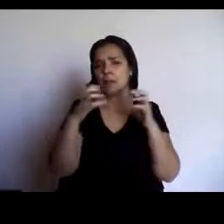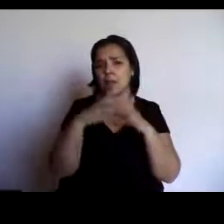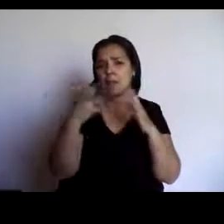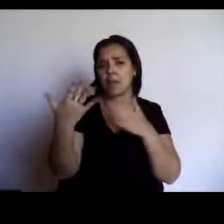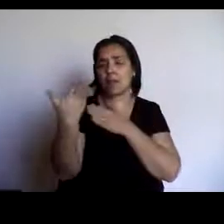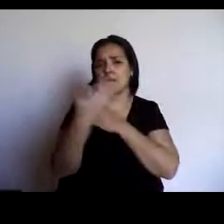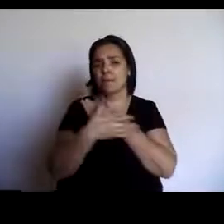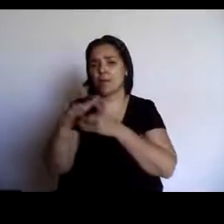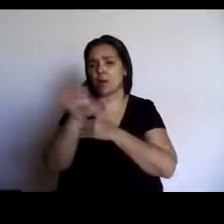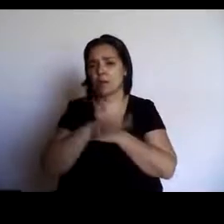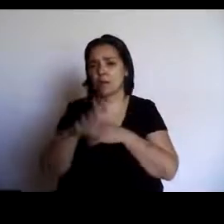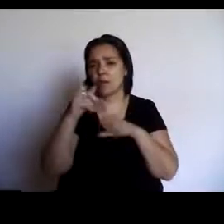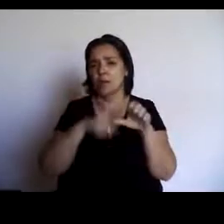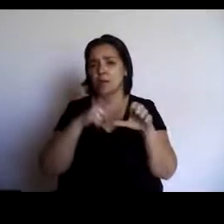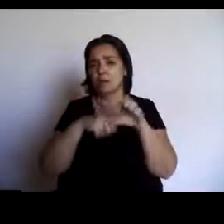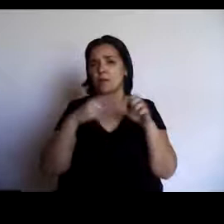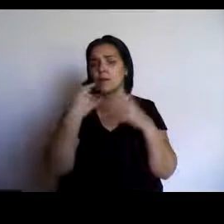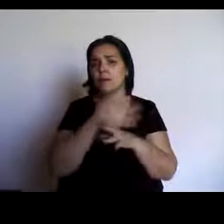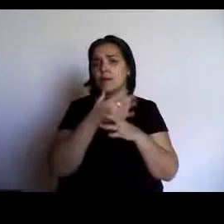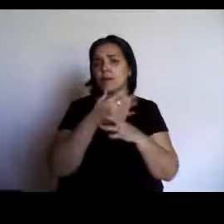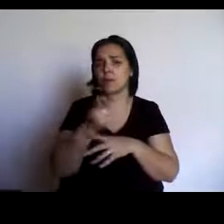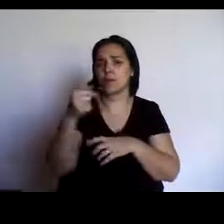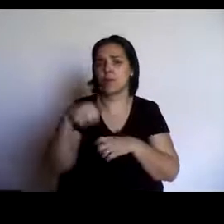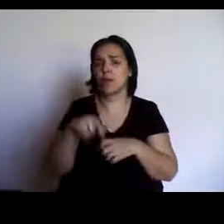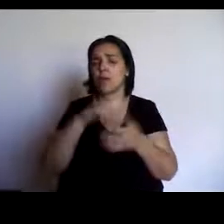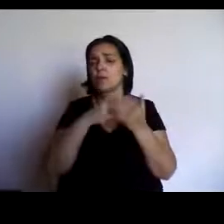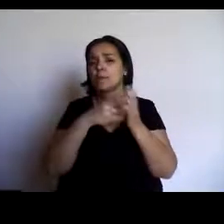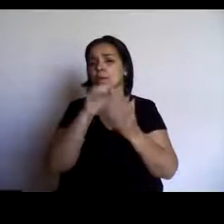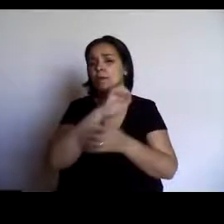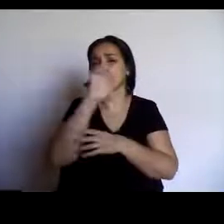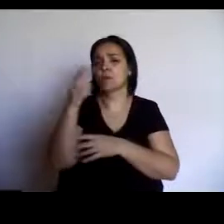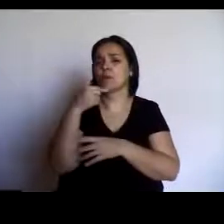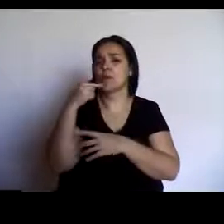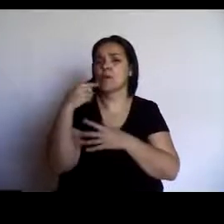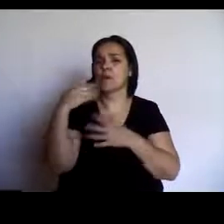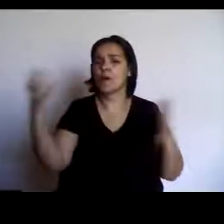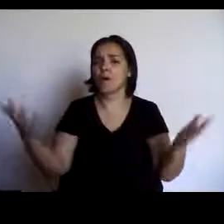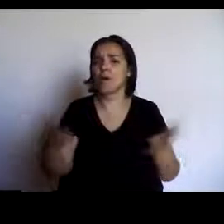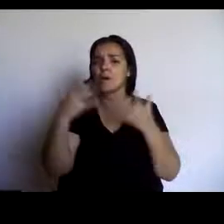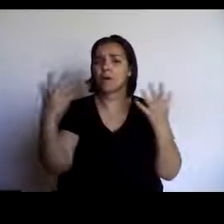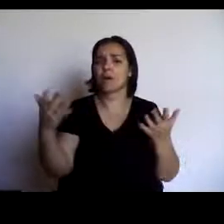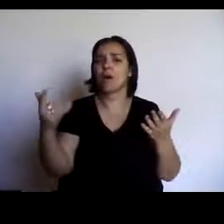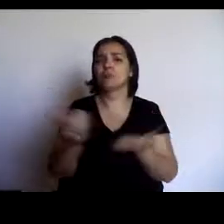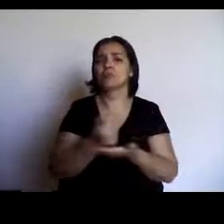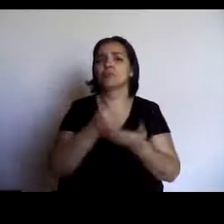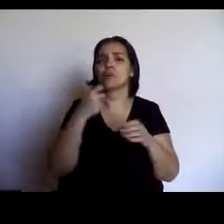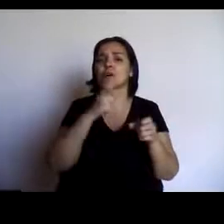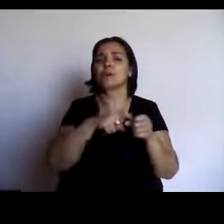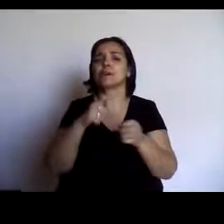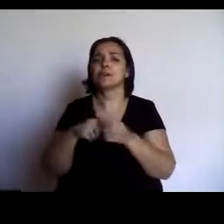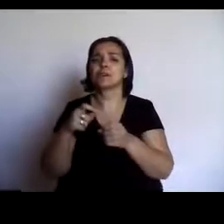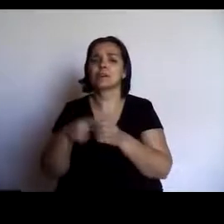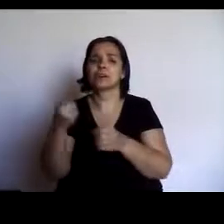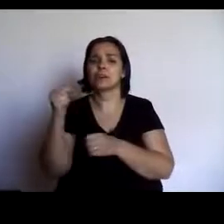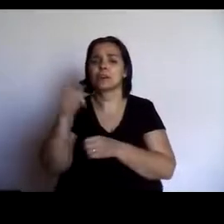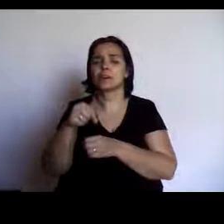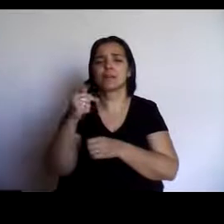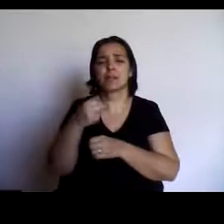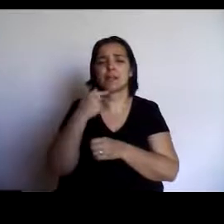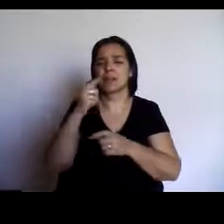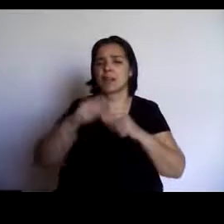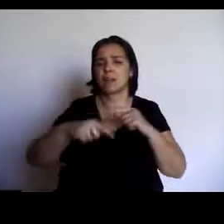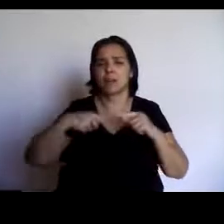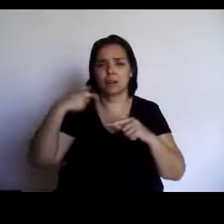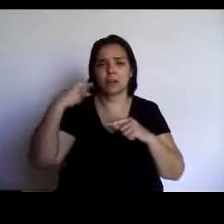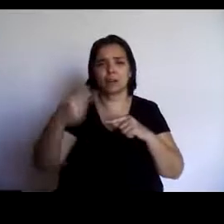locales extremeñas jugamos en la gestión de los programas europeos, os animo a que continuéis participando en los siguientes, en los que se tratará